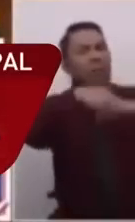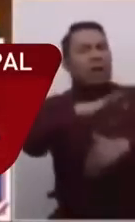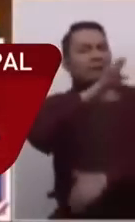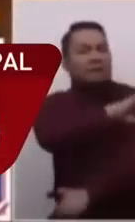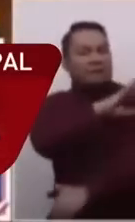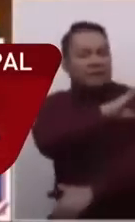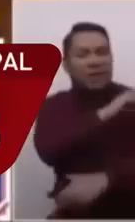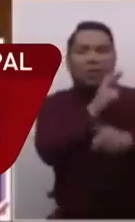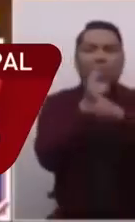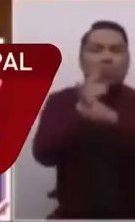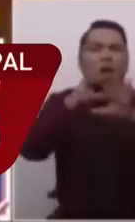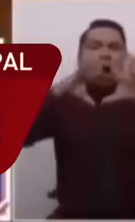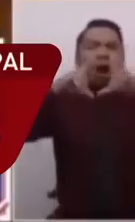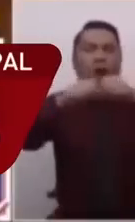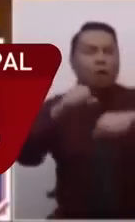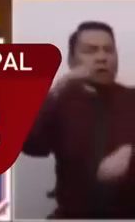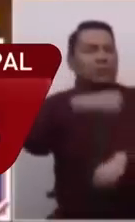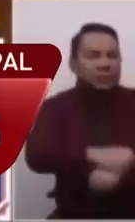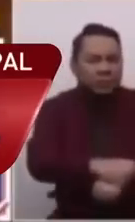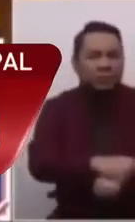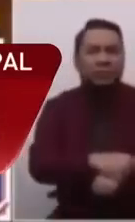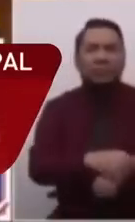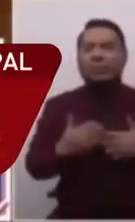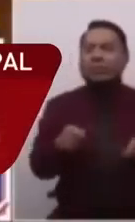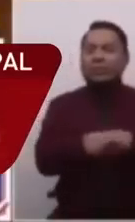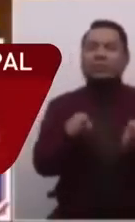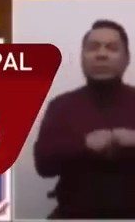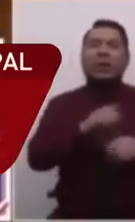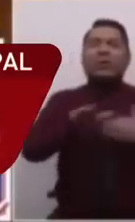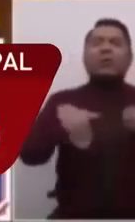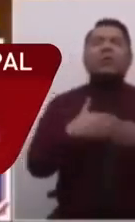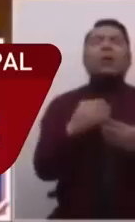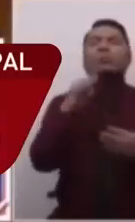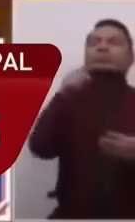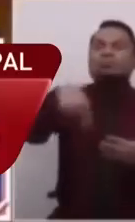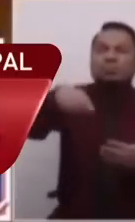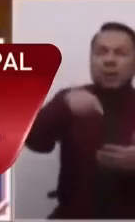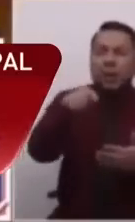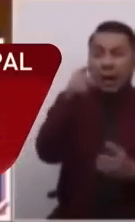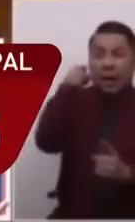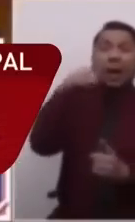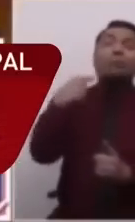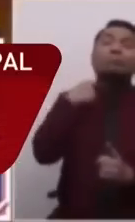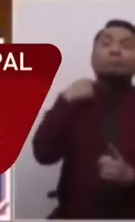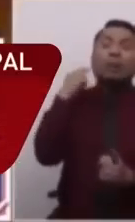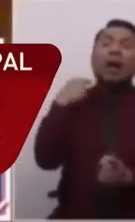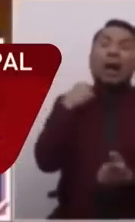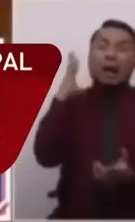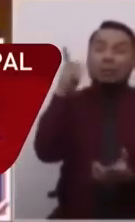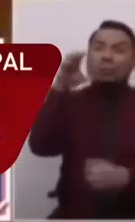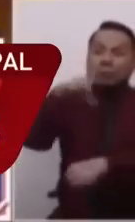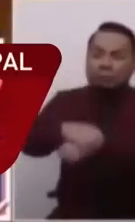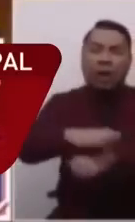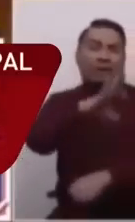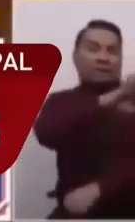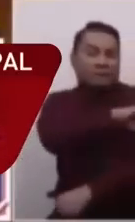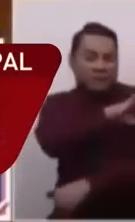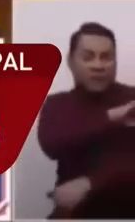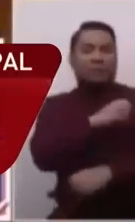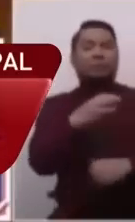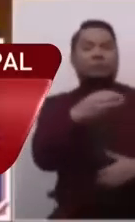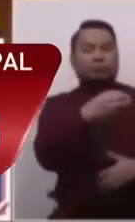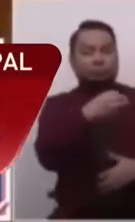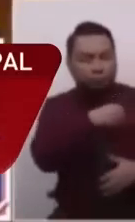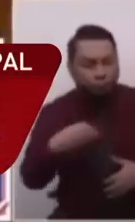de prevención de delitos, de flagrancia, los juzgados de flagrancia, el Ministerio Público, el